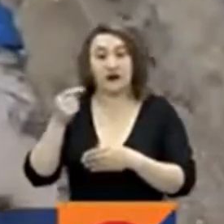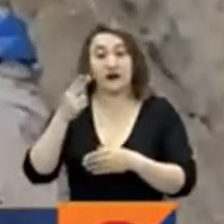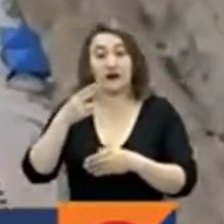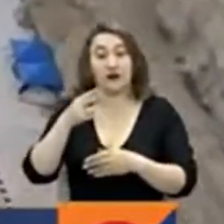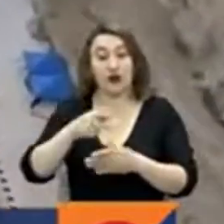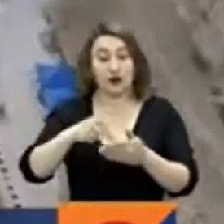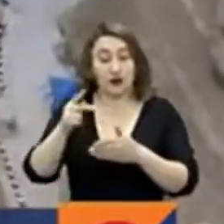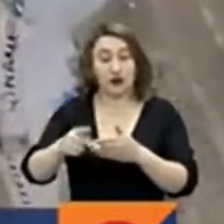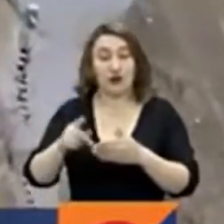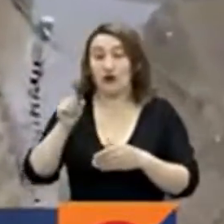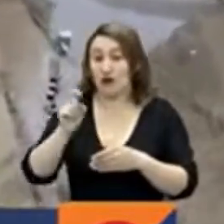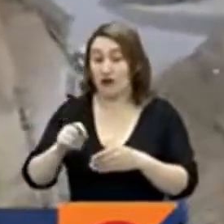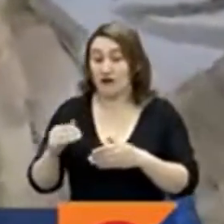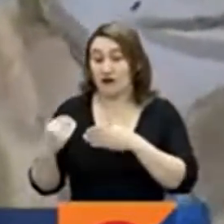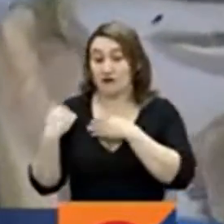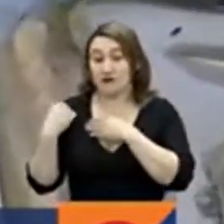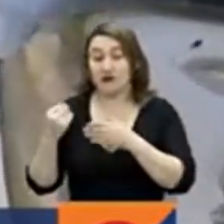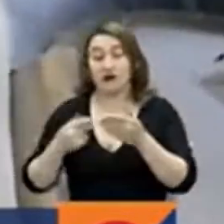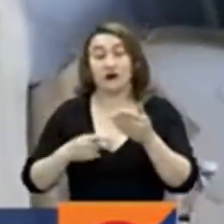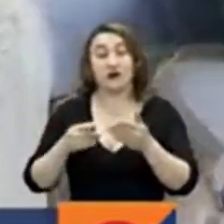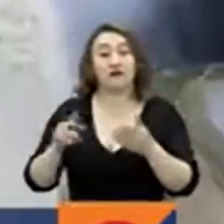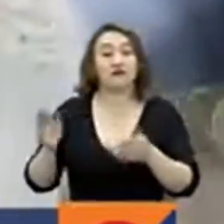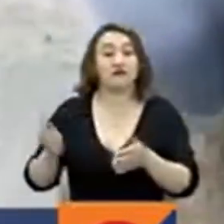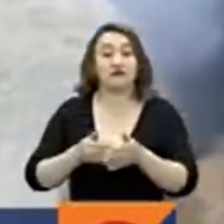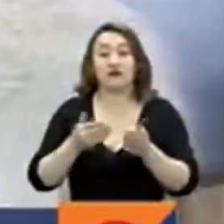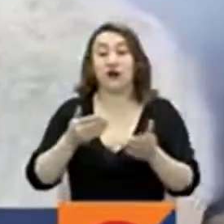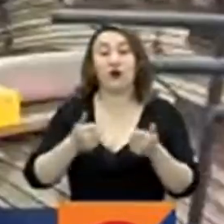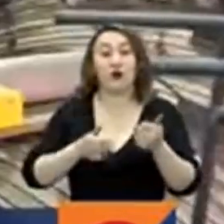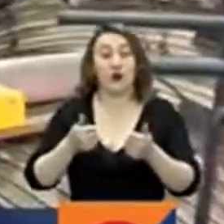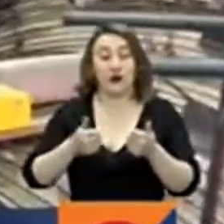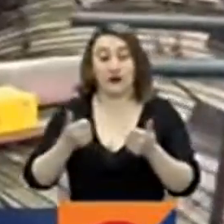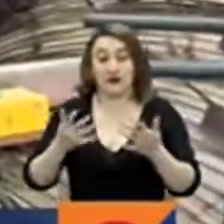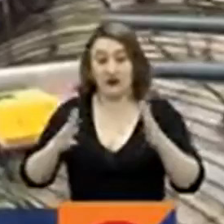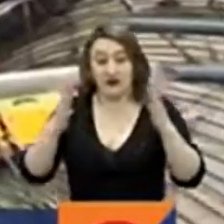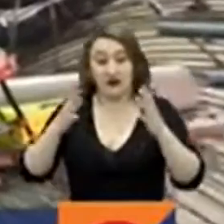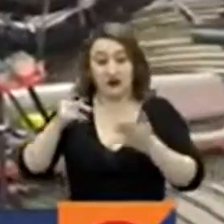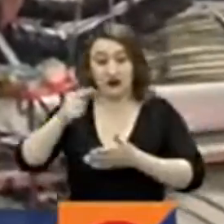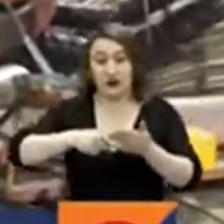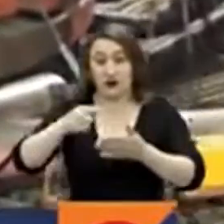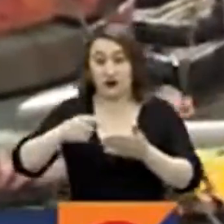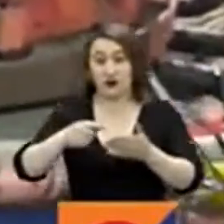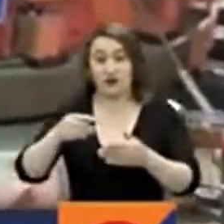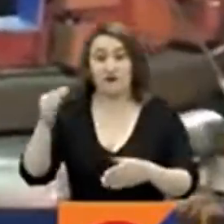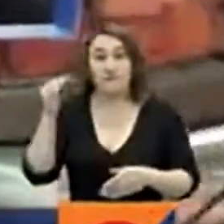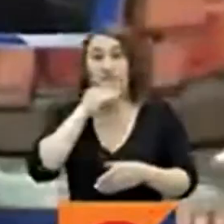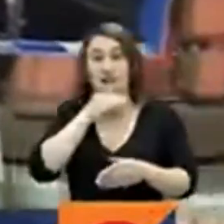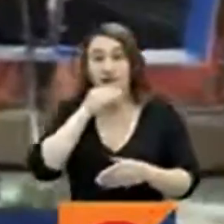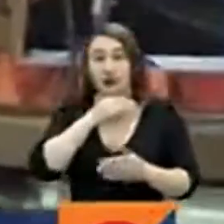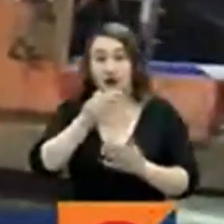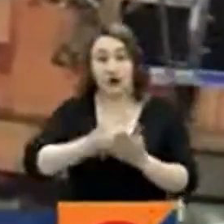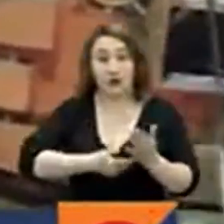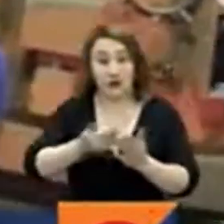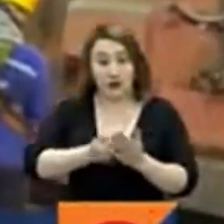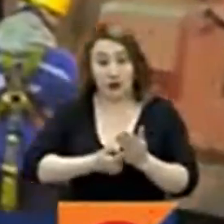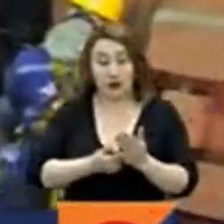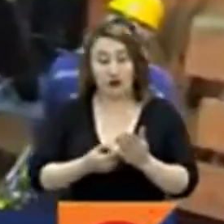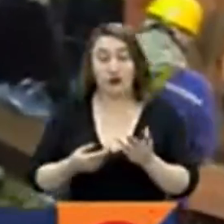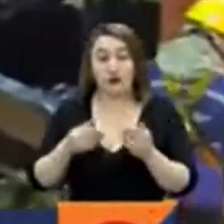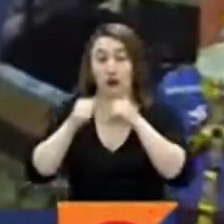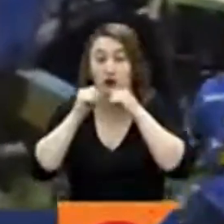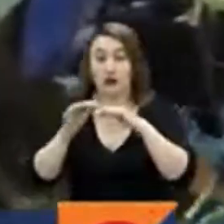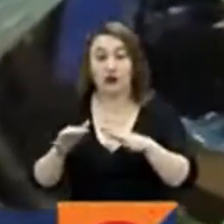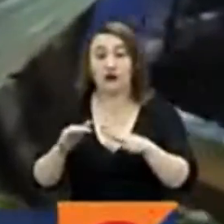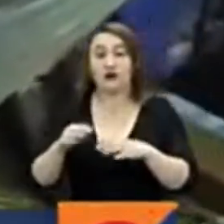tendrían que responder por los siguientes delitos: celebración indebida de contrato, falsedad ideológica en documento público y